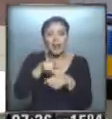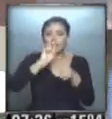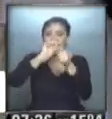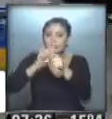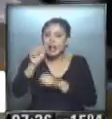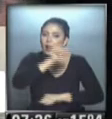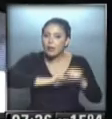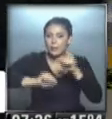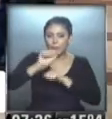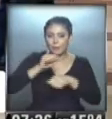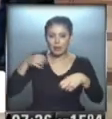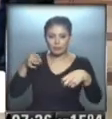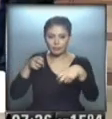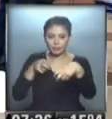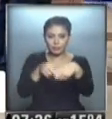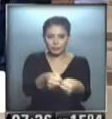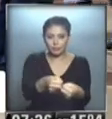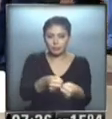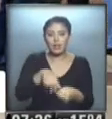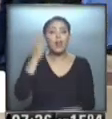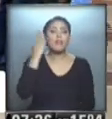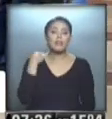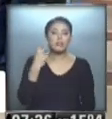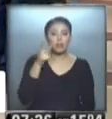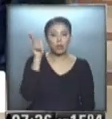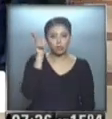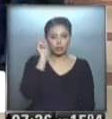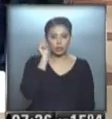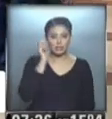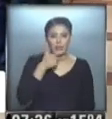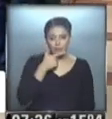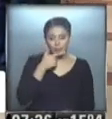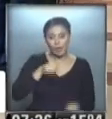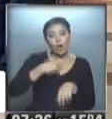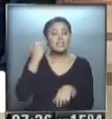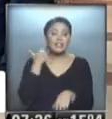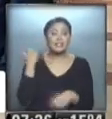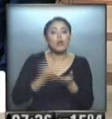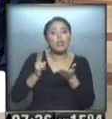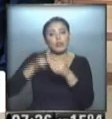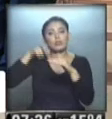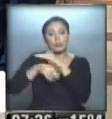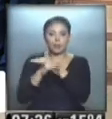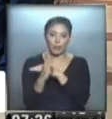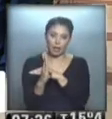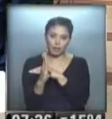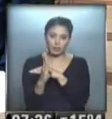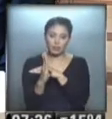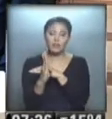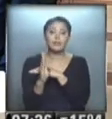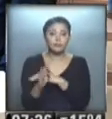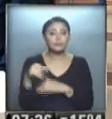tareas de limpieza el último 28 de septiembre. En las últimas horas, nuevamente la línea B de subterráneo